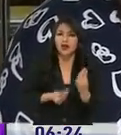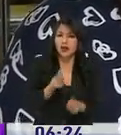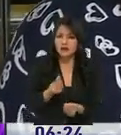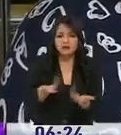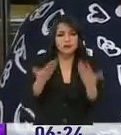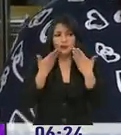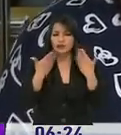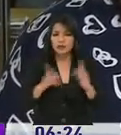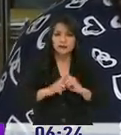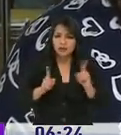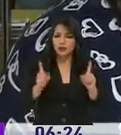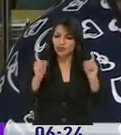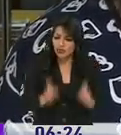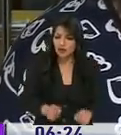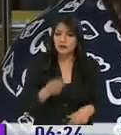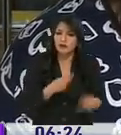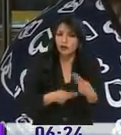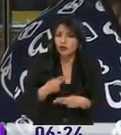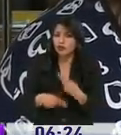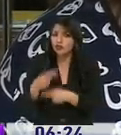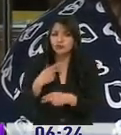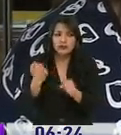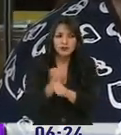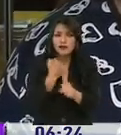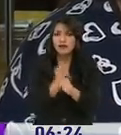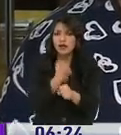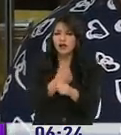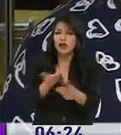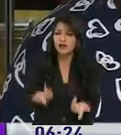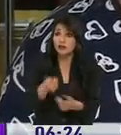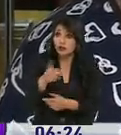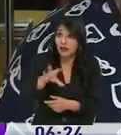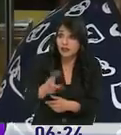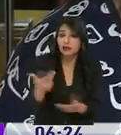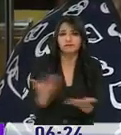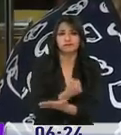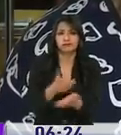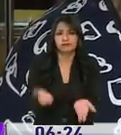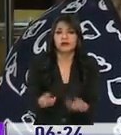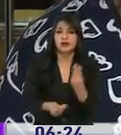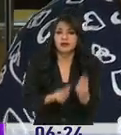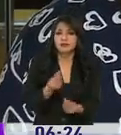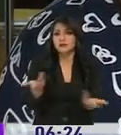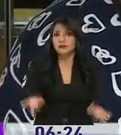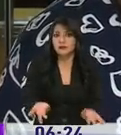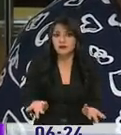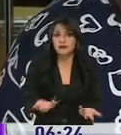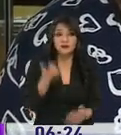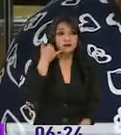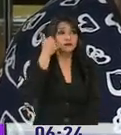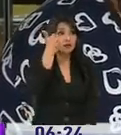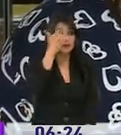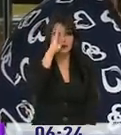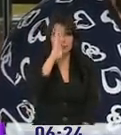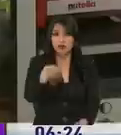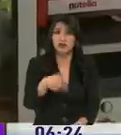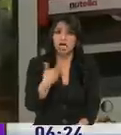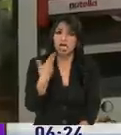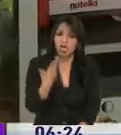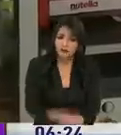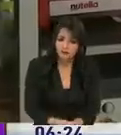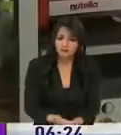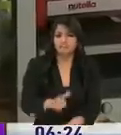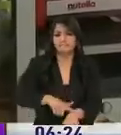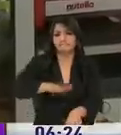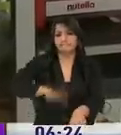es que nosotros los negocios estamos trabajando solo para los ladrones. Y cuando se llama a la policía, sí se demora. En la